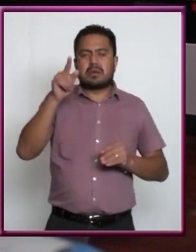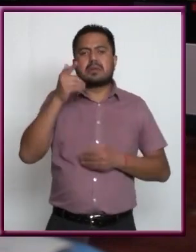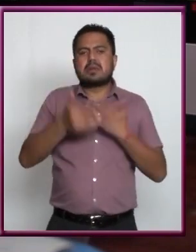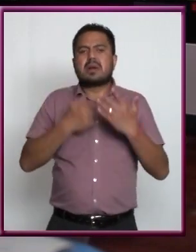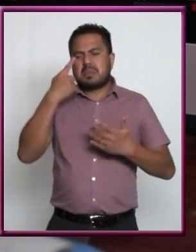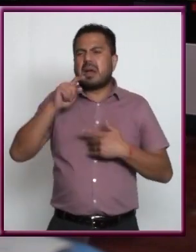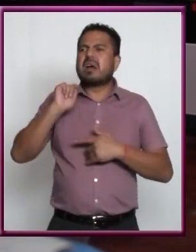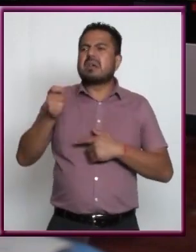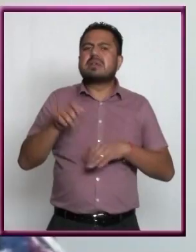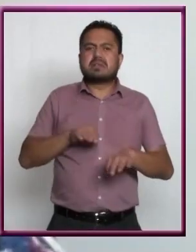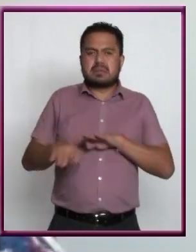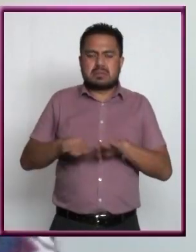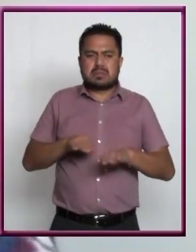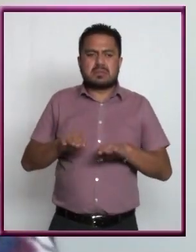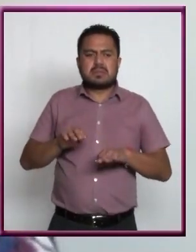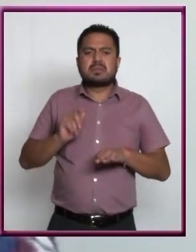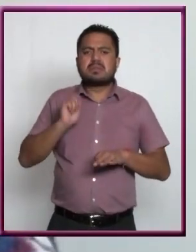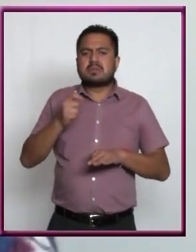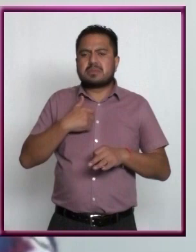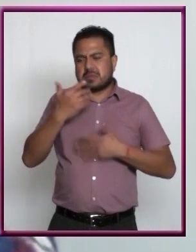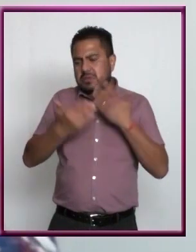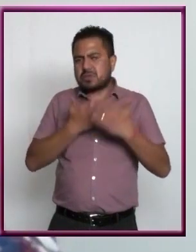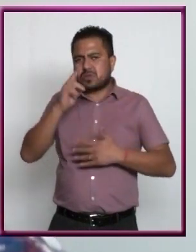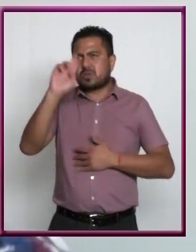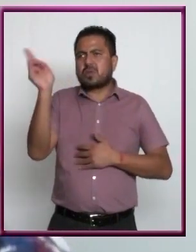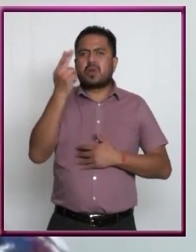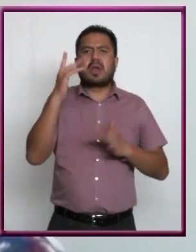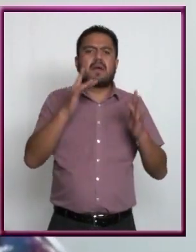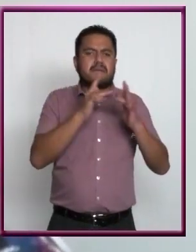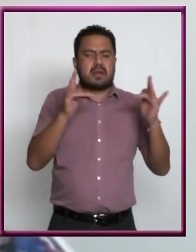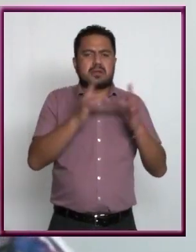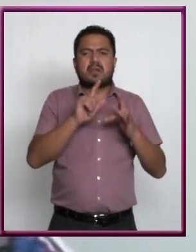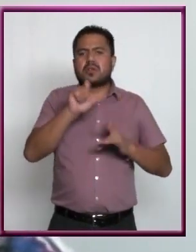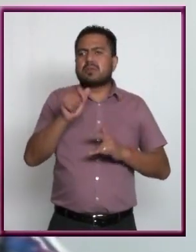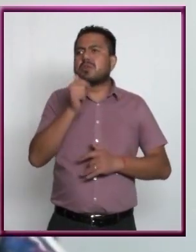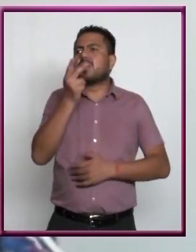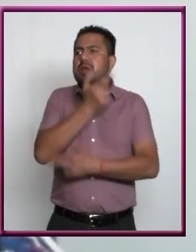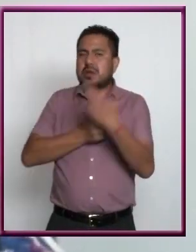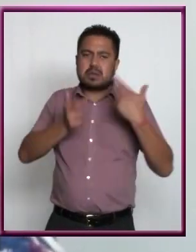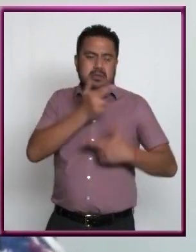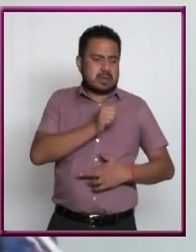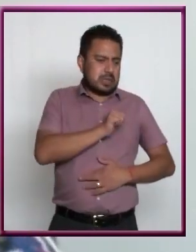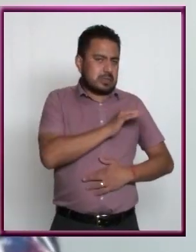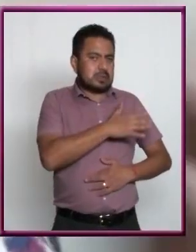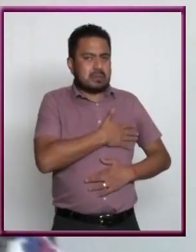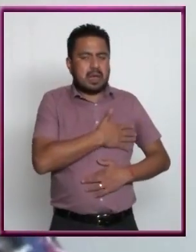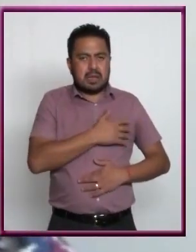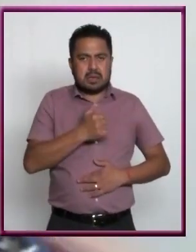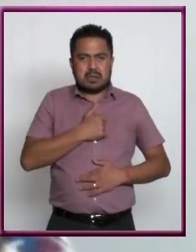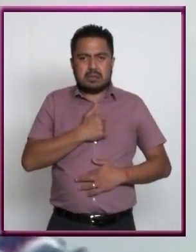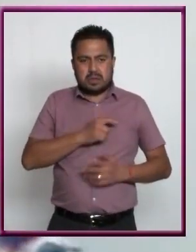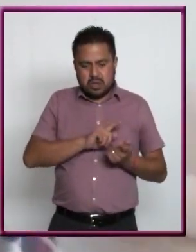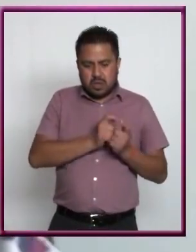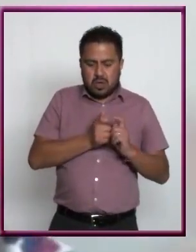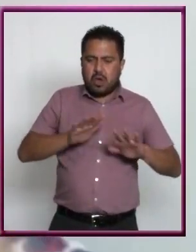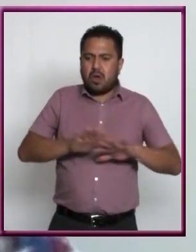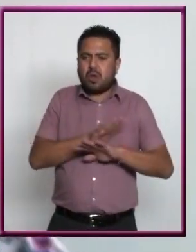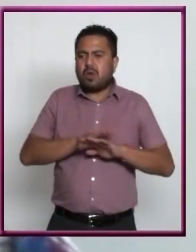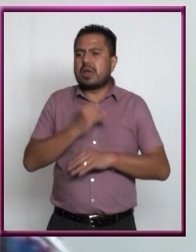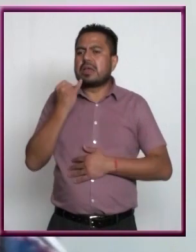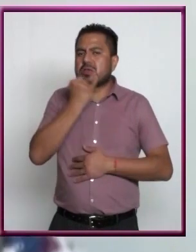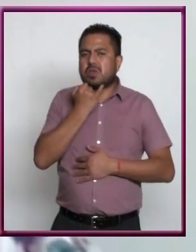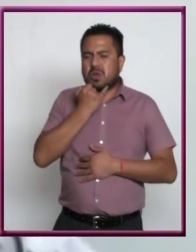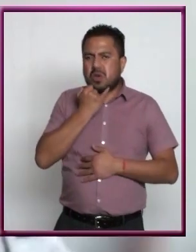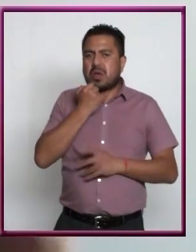para trabajar y estuvimos estudiando en un liceo francés. Y cuando volvimos a España, tuvimos que hacer otra vez como el cambio de